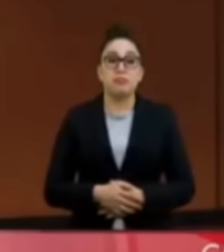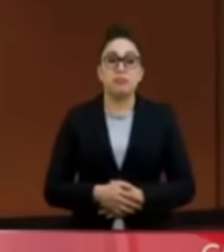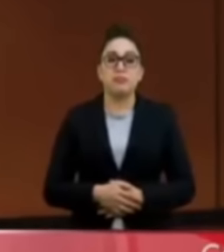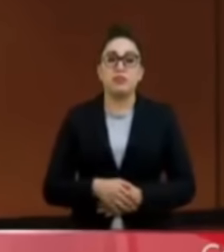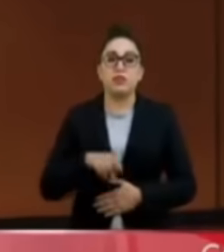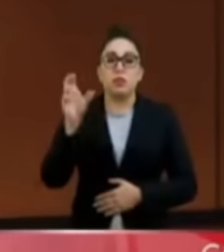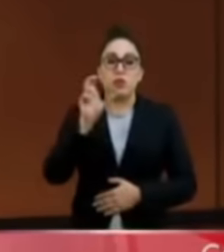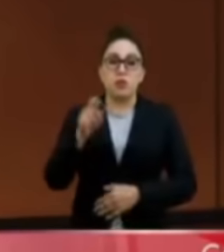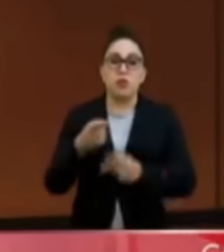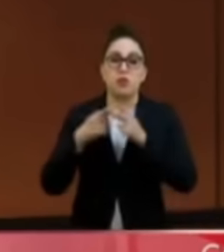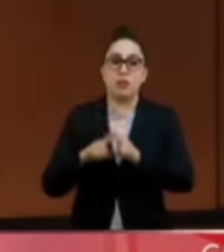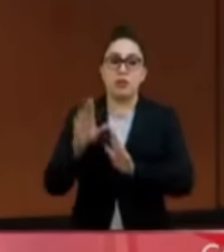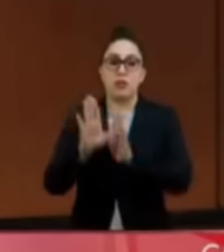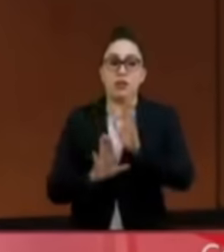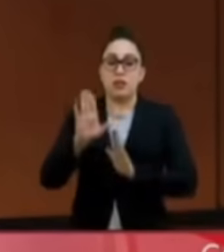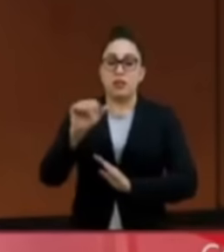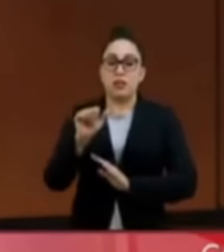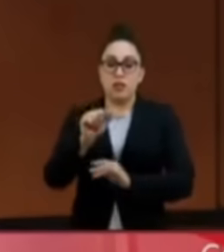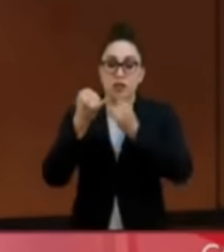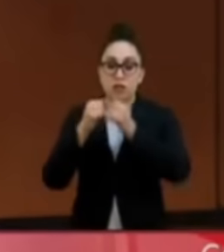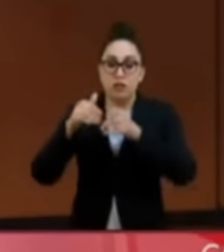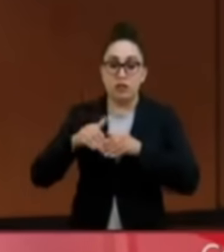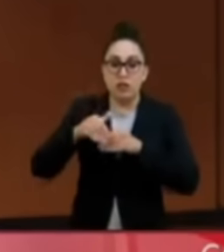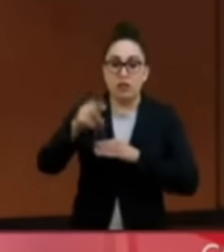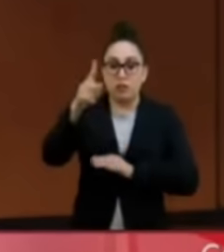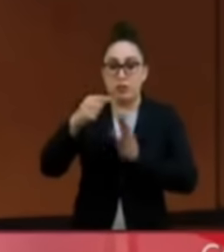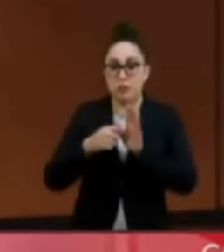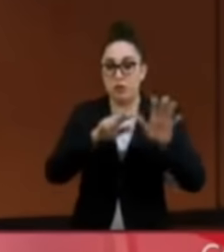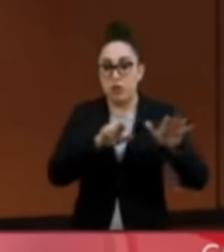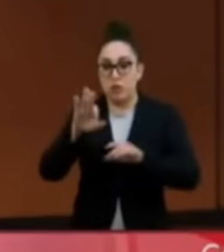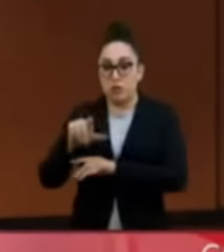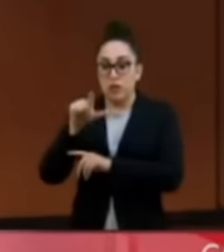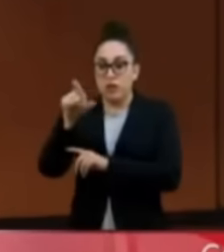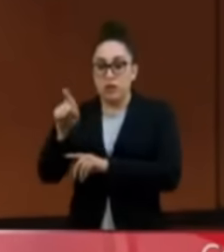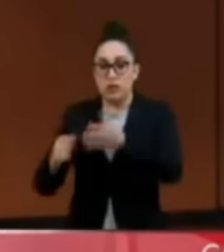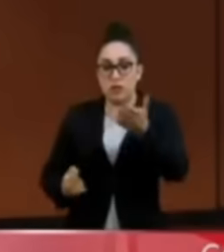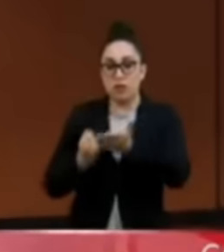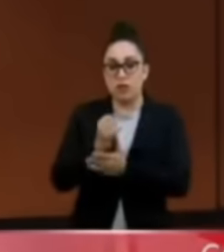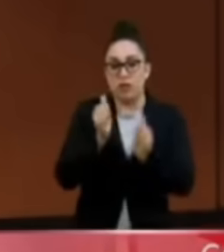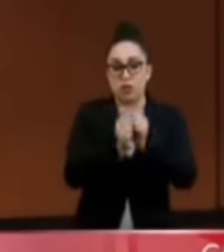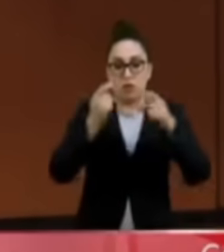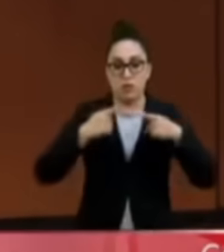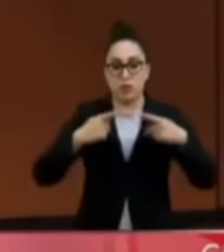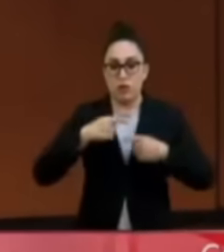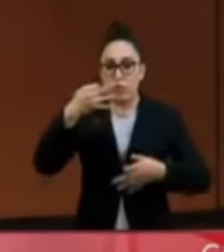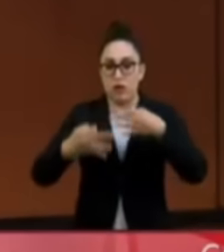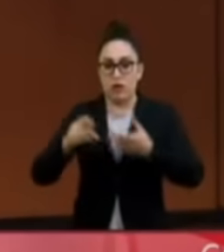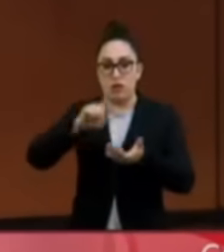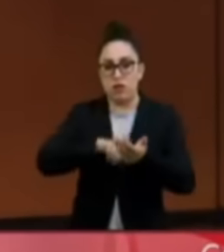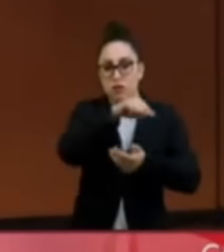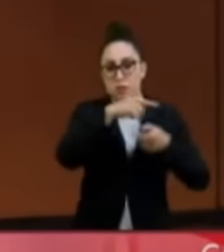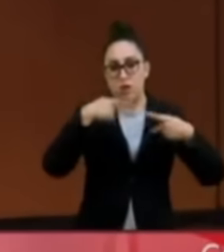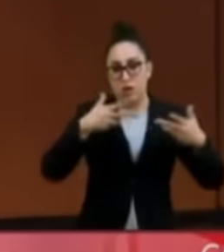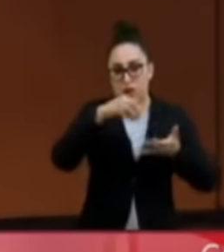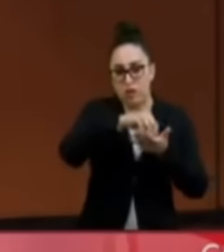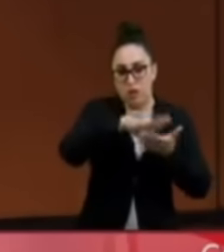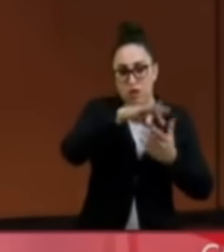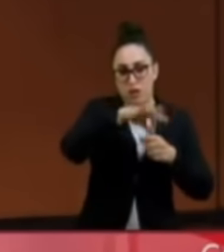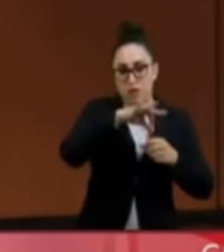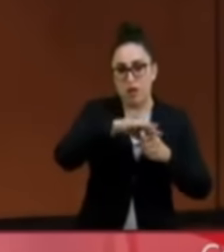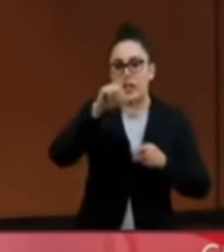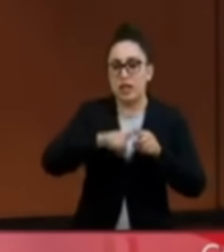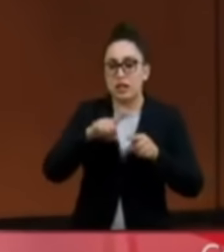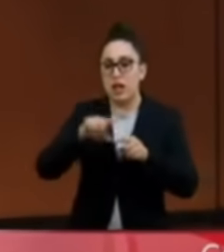la Constitución mexicana de 1857, se eligió a los jueces de manera popular, específicamente a